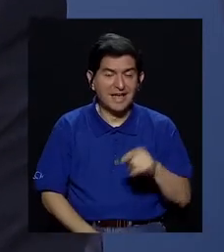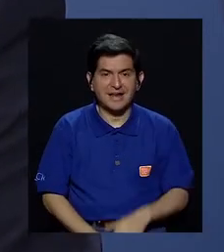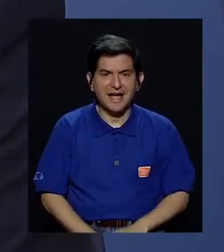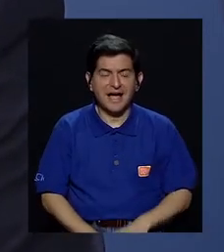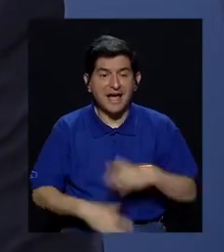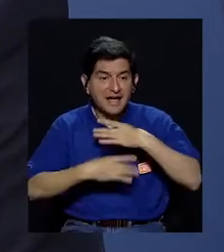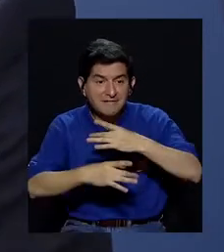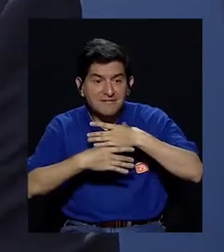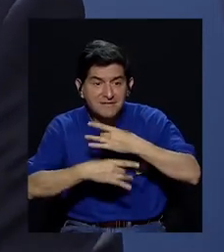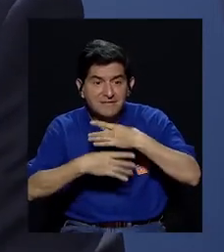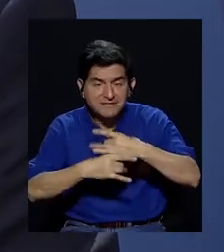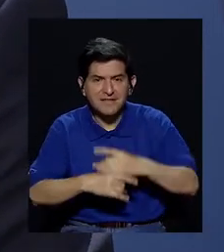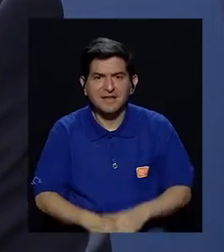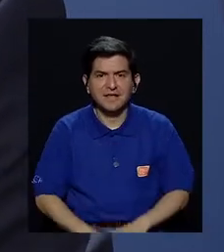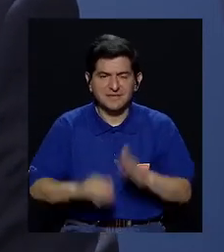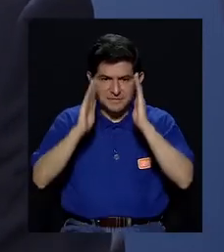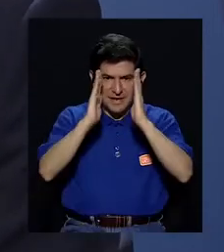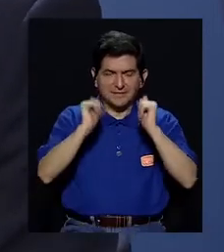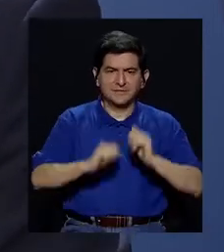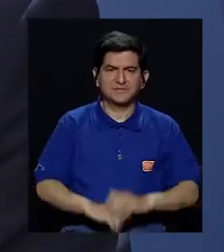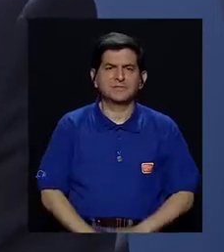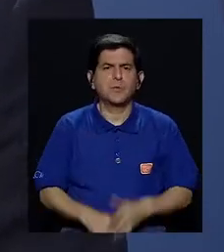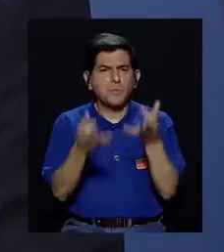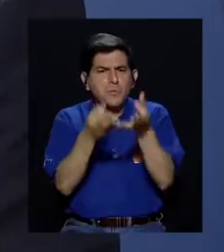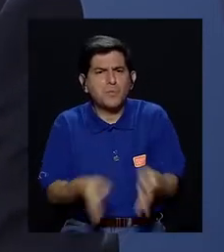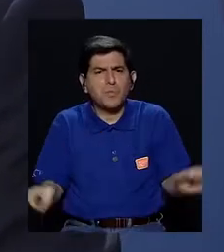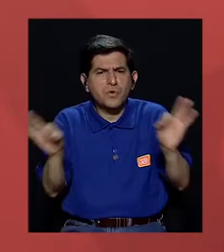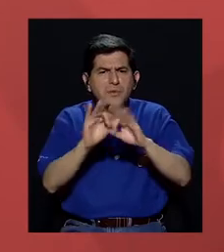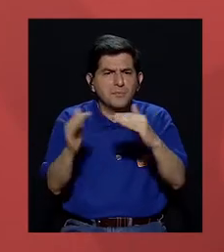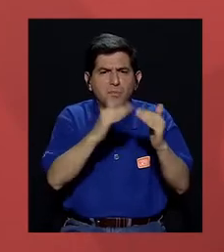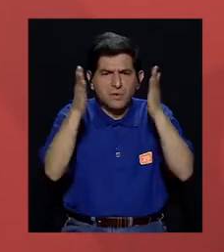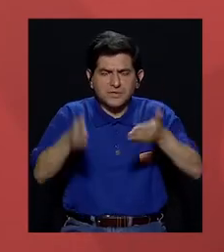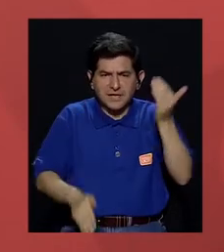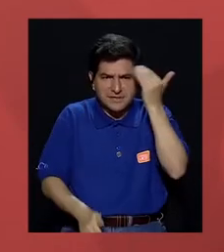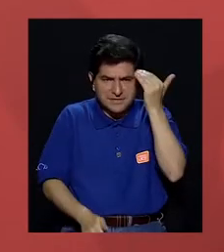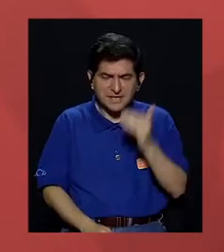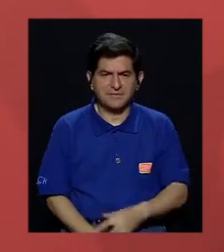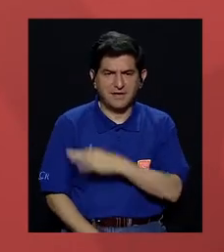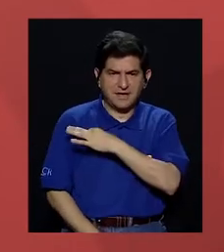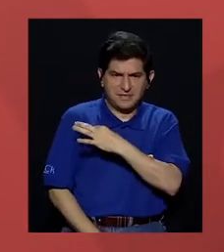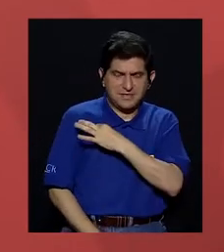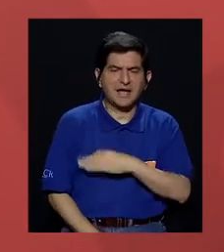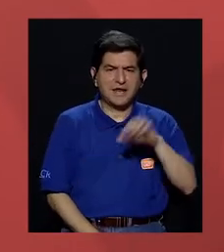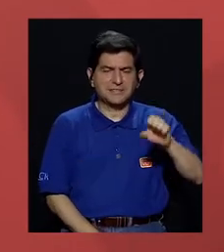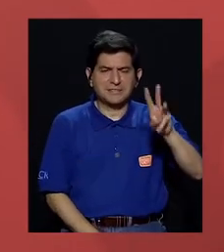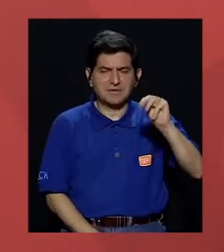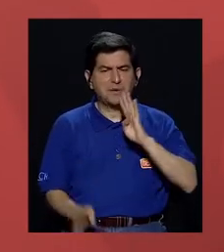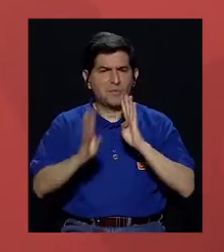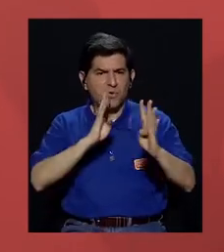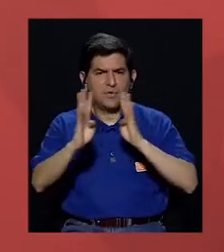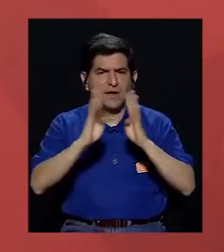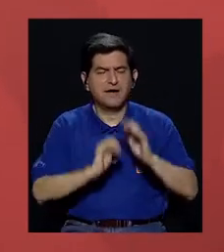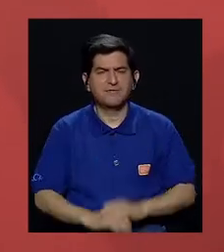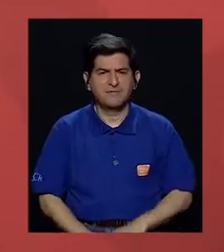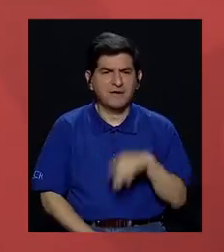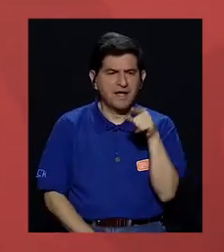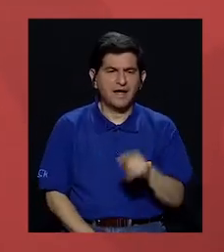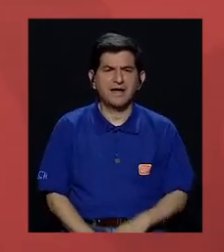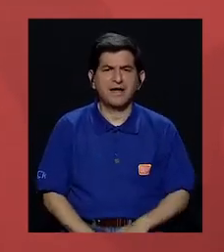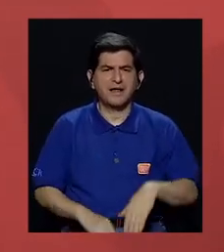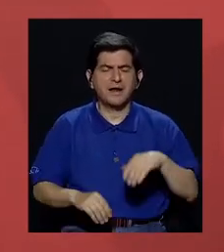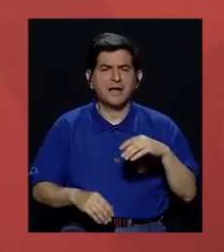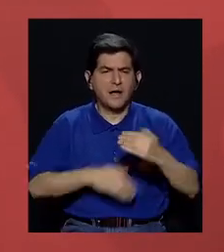ese día algo de tracción como para que eso se le viera más algo importante que la ciudadanía tiene que saber hemos invitado a esta morada para que hable sobre